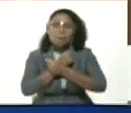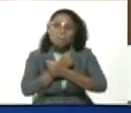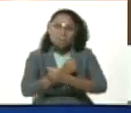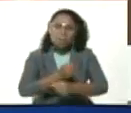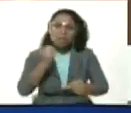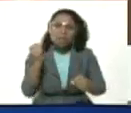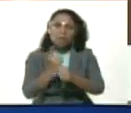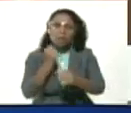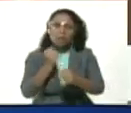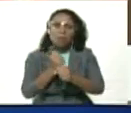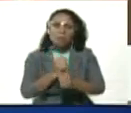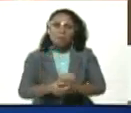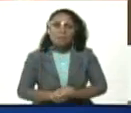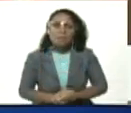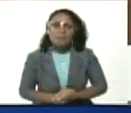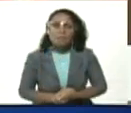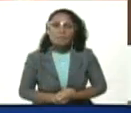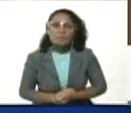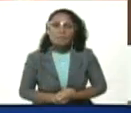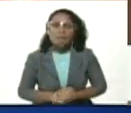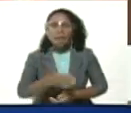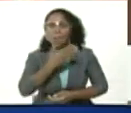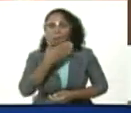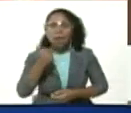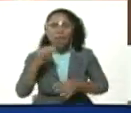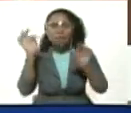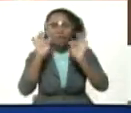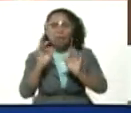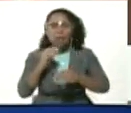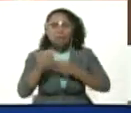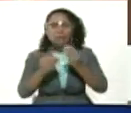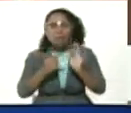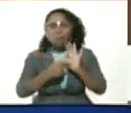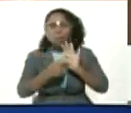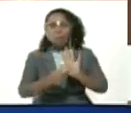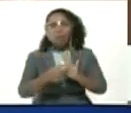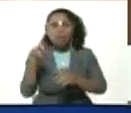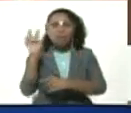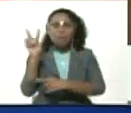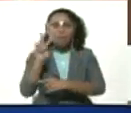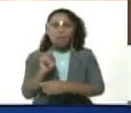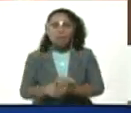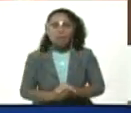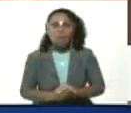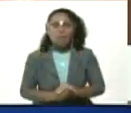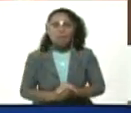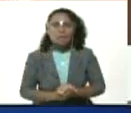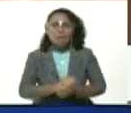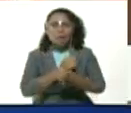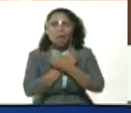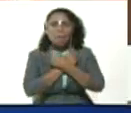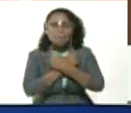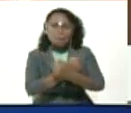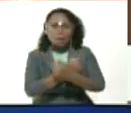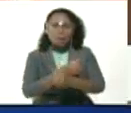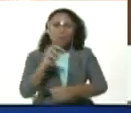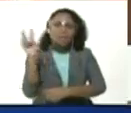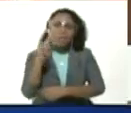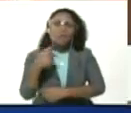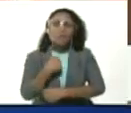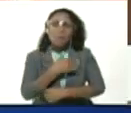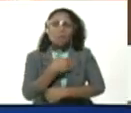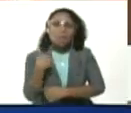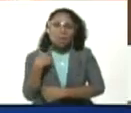trabajo. Es la mejor forma de demostrar su amor por Venezuela. Amar a Venezuela. Yo quisiera